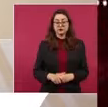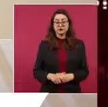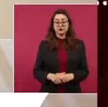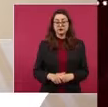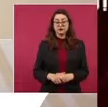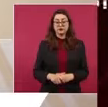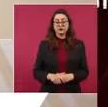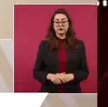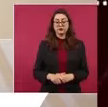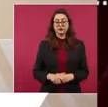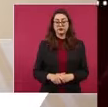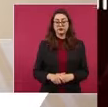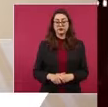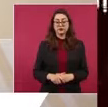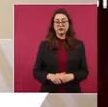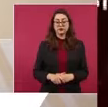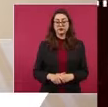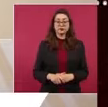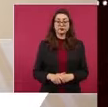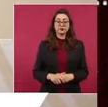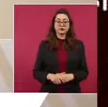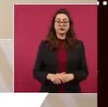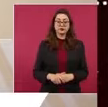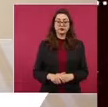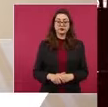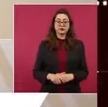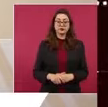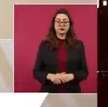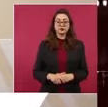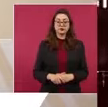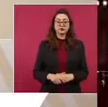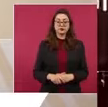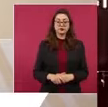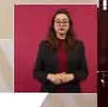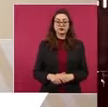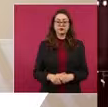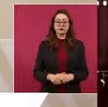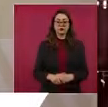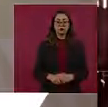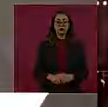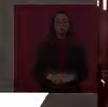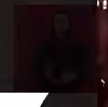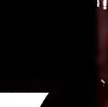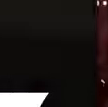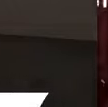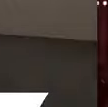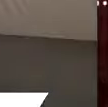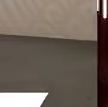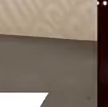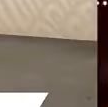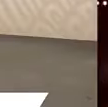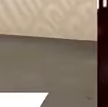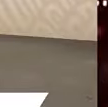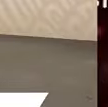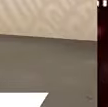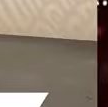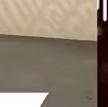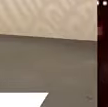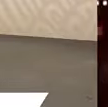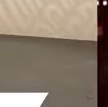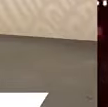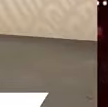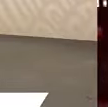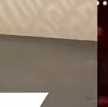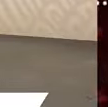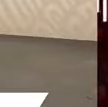se resuelva descongelar sus cuentas. Destacó que es bueno para México y también para Estados Unidos limitar